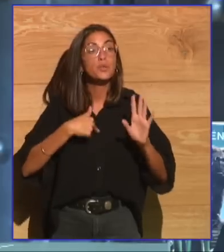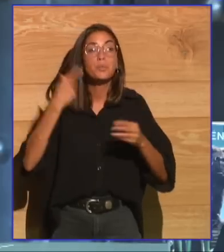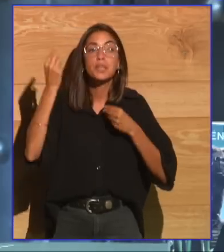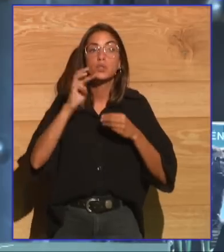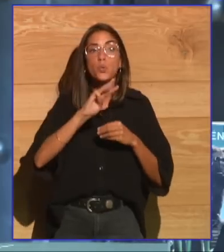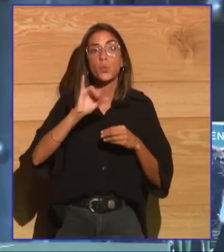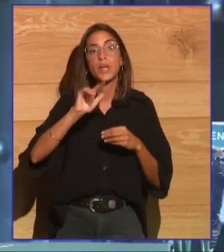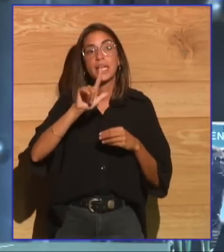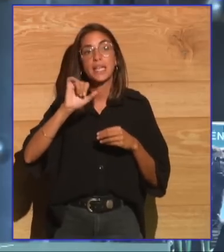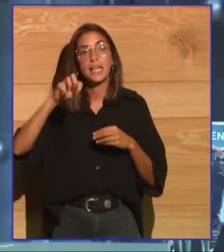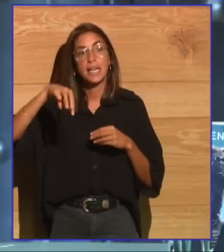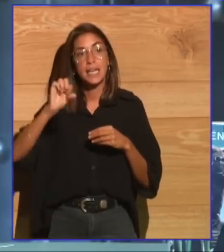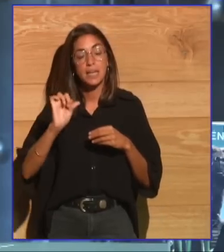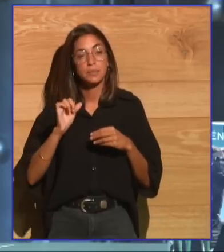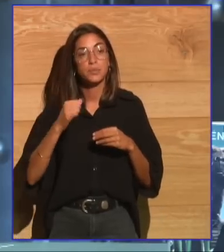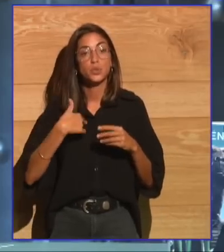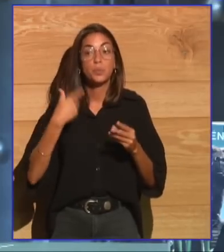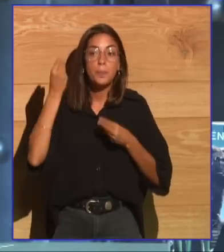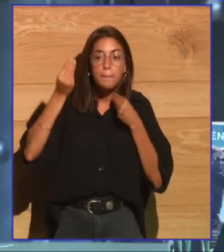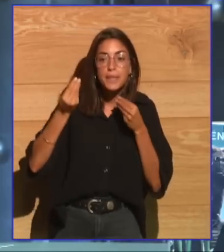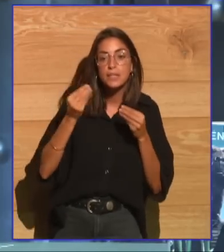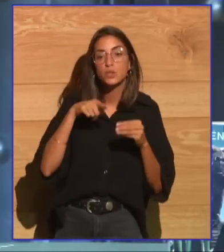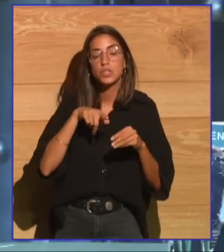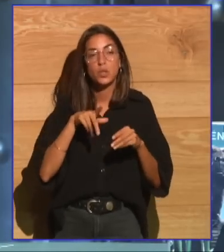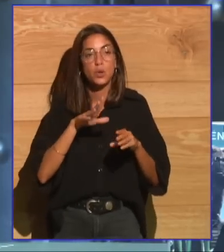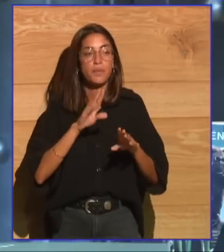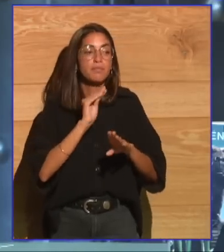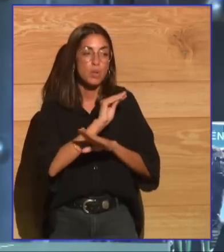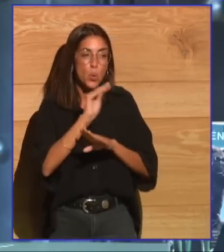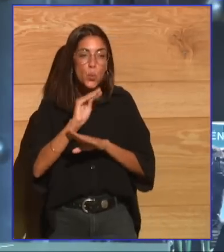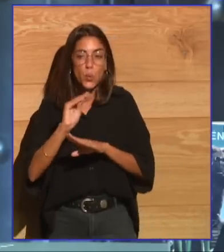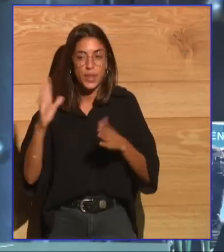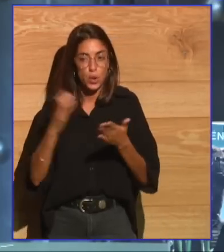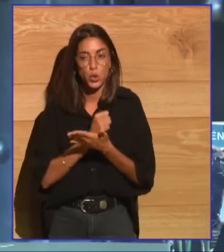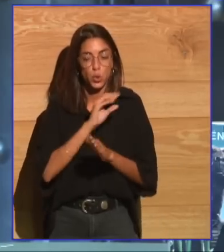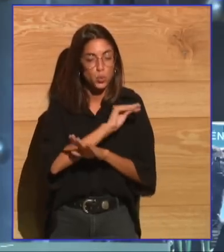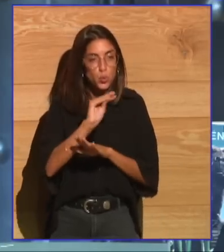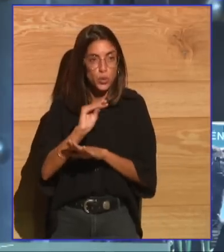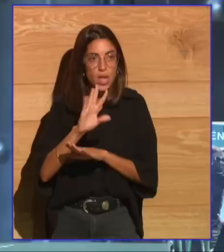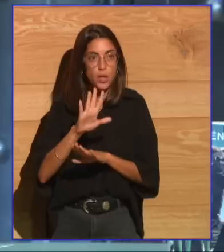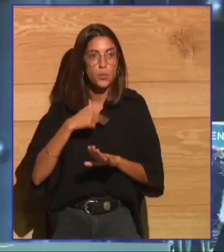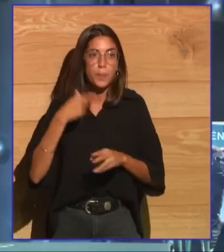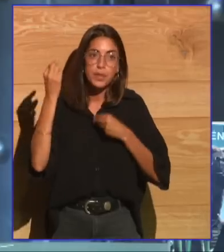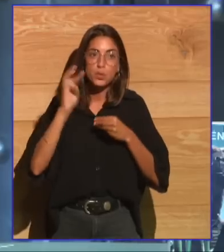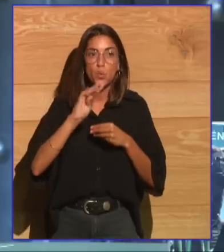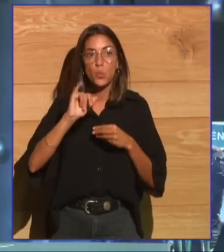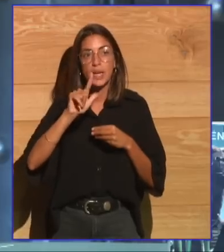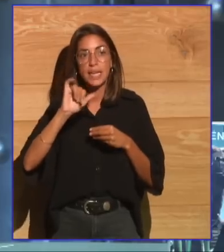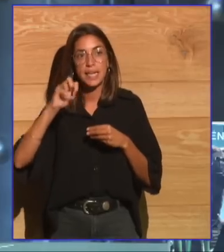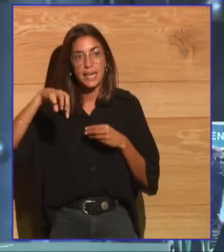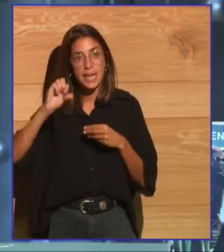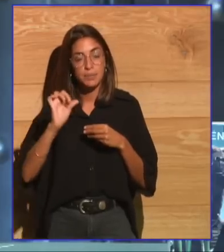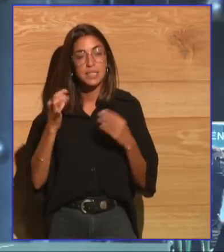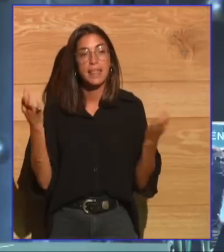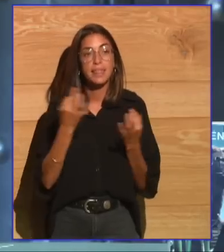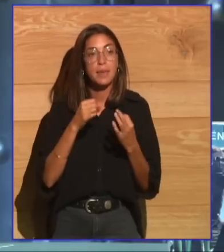dijo no debería estar como veis iban todos con pies de plomo y con cuidado por lo que estaba contando aquí creo que fue williams el que le dijo debería hacerlo